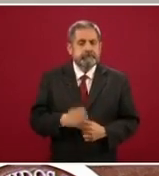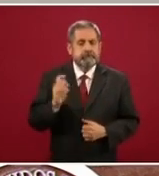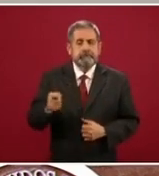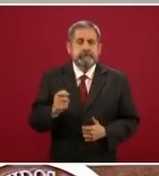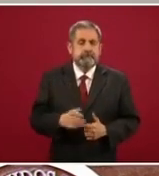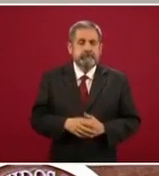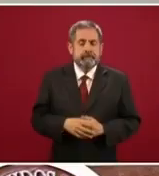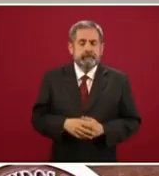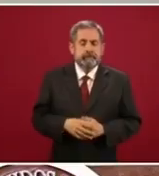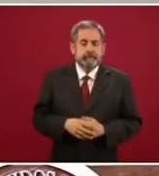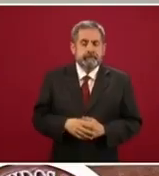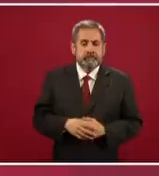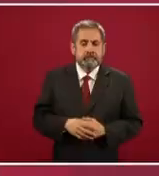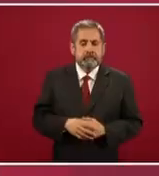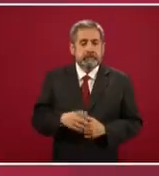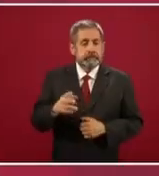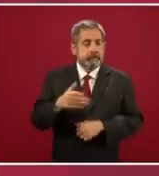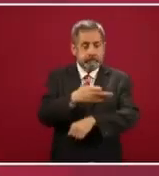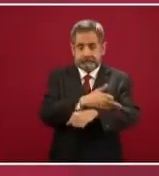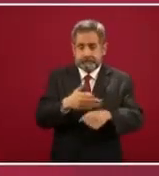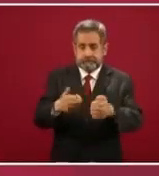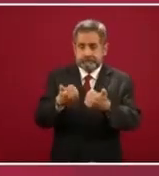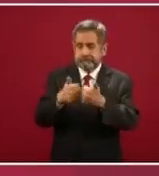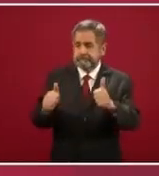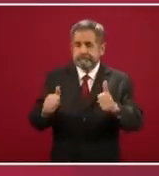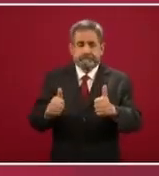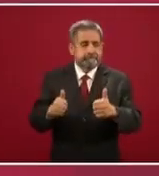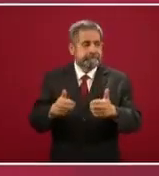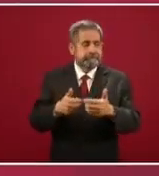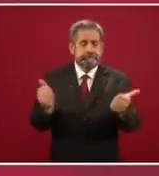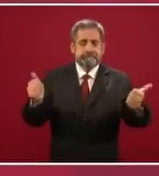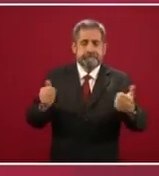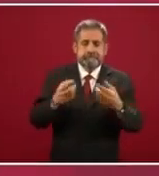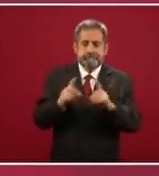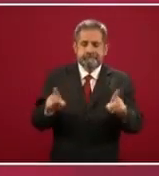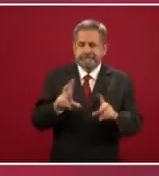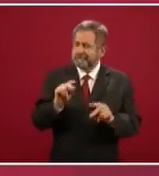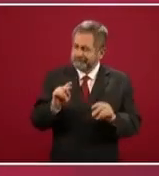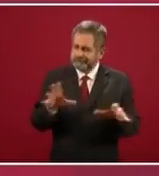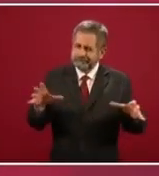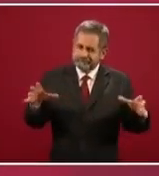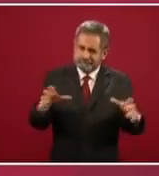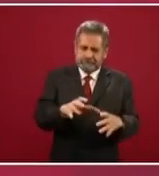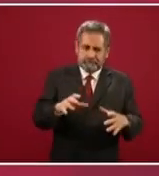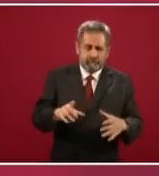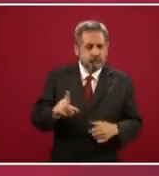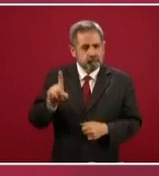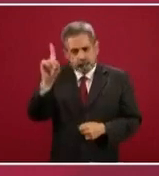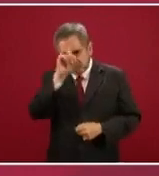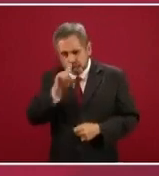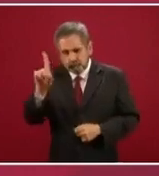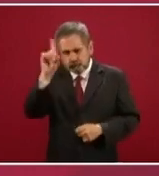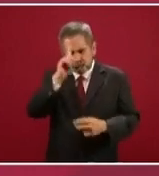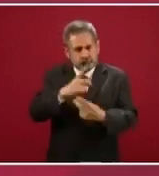que se evite la desintegración en las familias, que se fortalezcan valores.